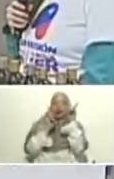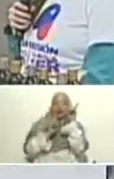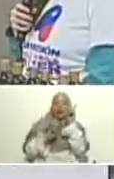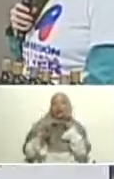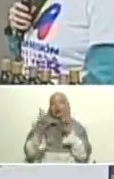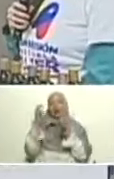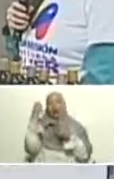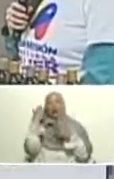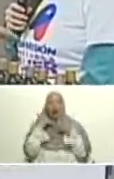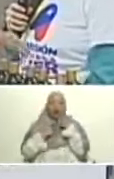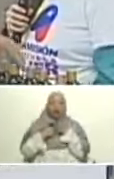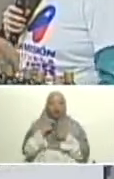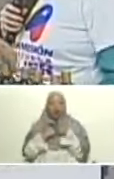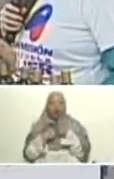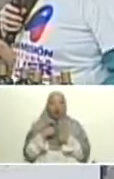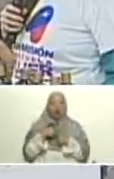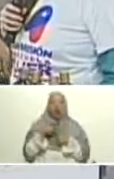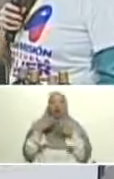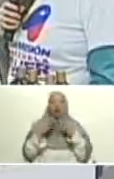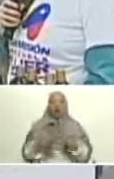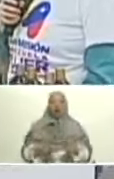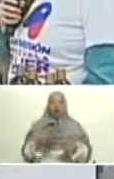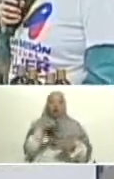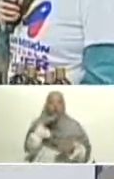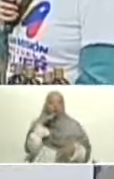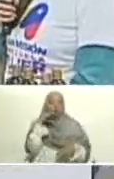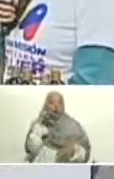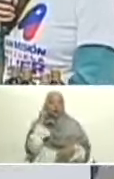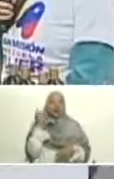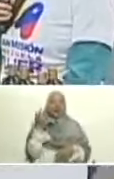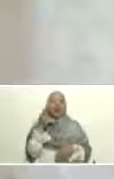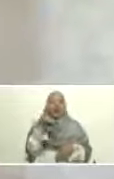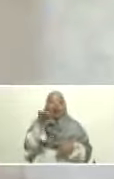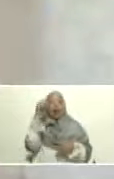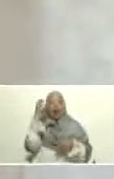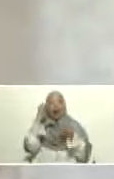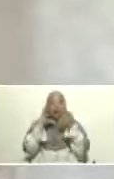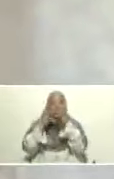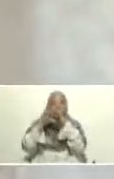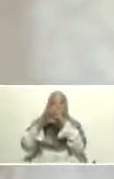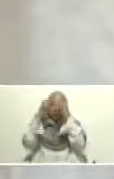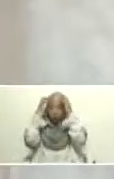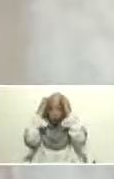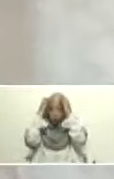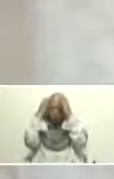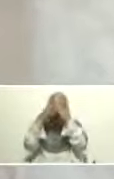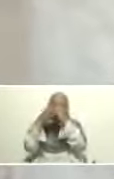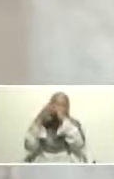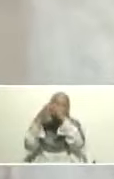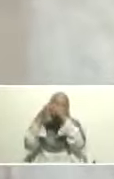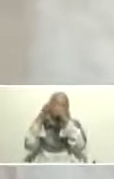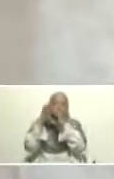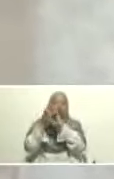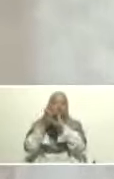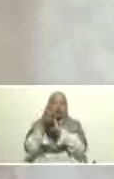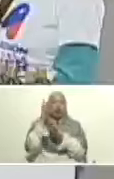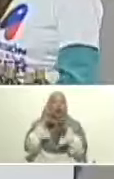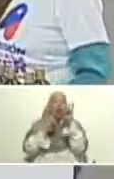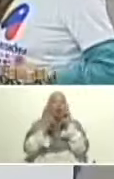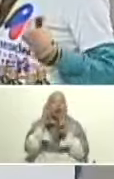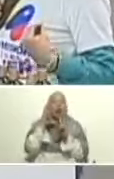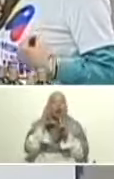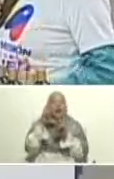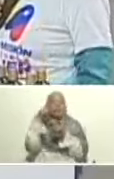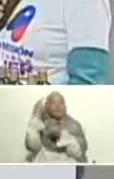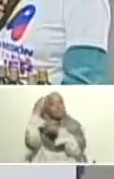¿Ah? ¿Y qué tengo por aquí? Por ahí tiene champú antirresiduo para las damas cuando nos vamos a aplicar los